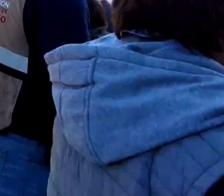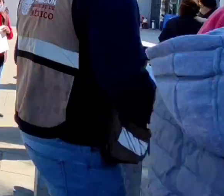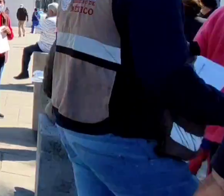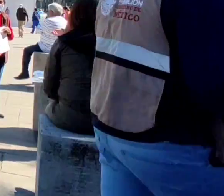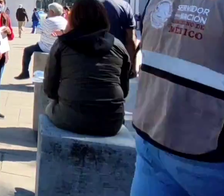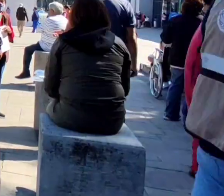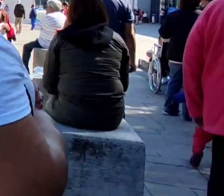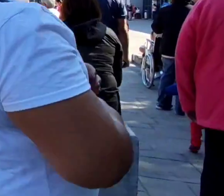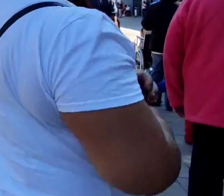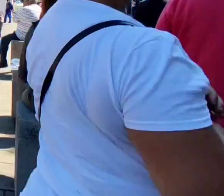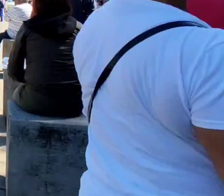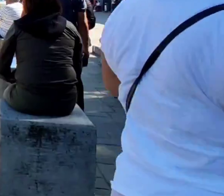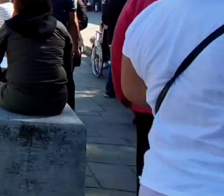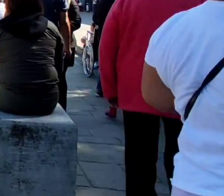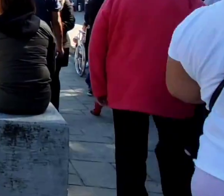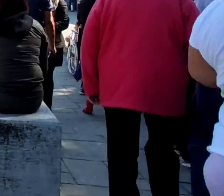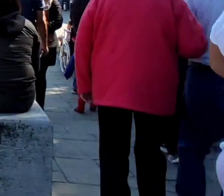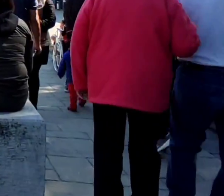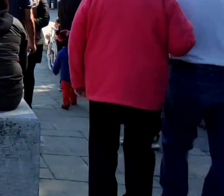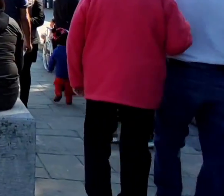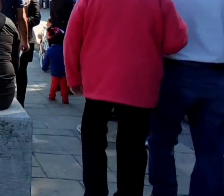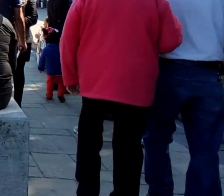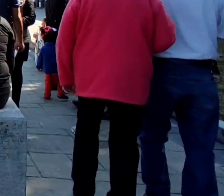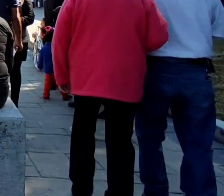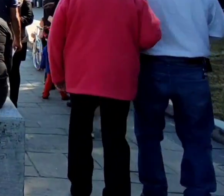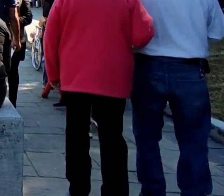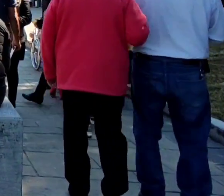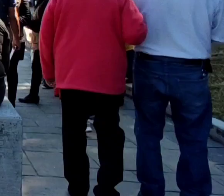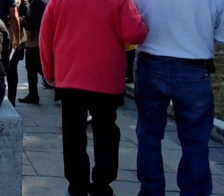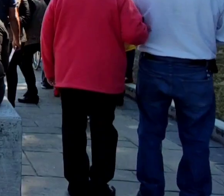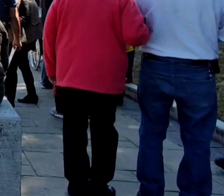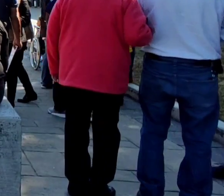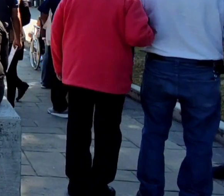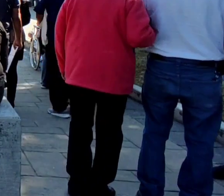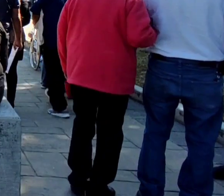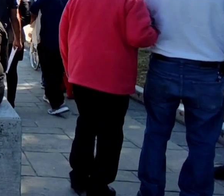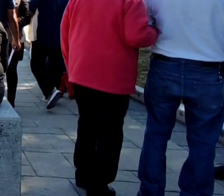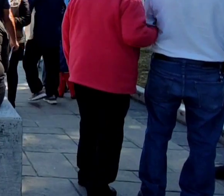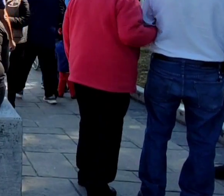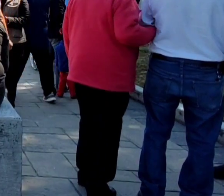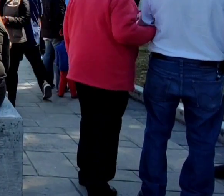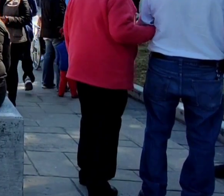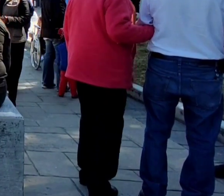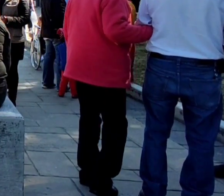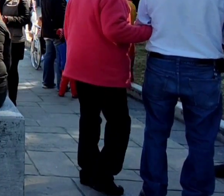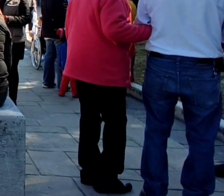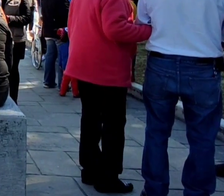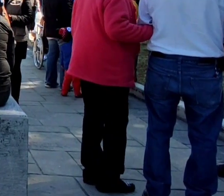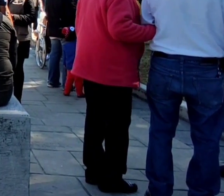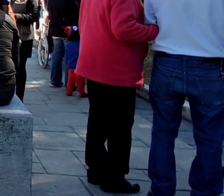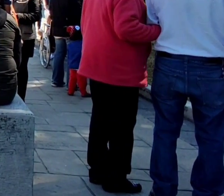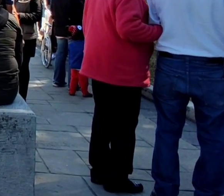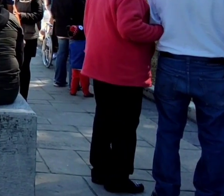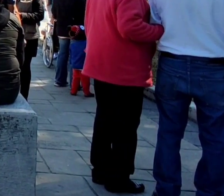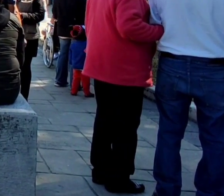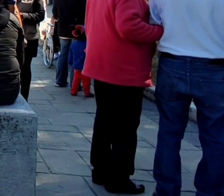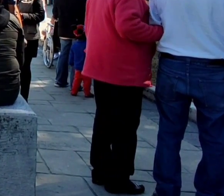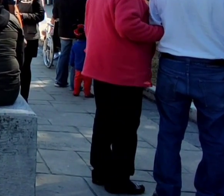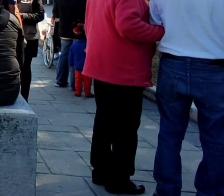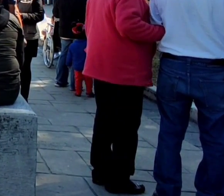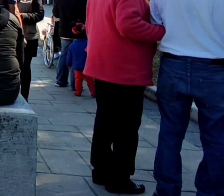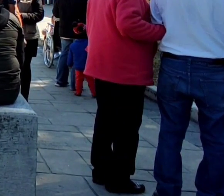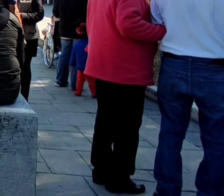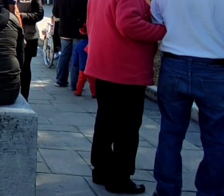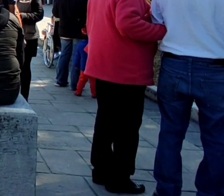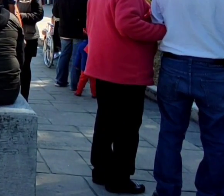en tu tarjeta. ¿Será acaso que tengas retroactivo? Acuérdate que si llega el retroactivo, estarás